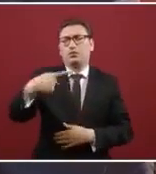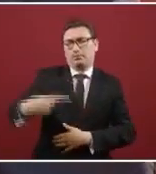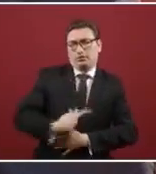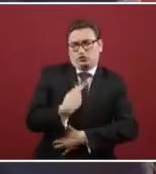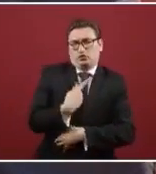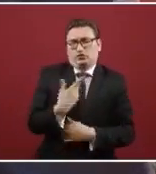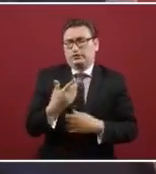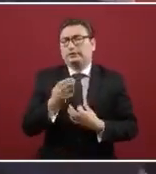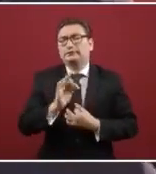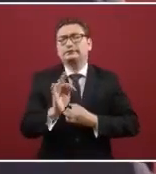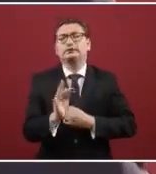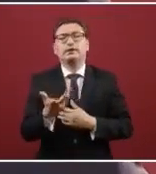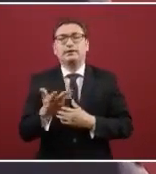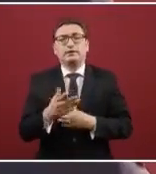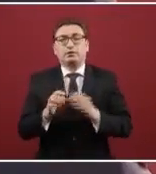que